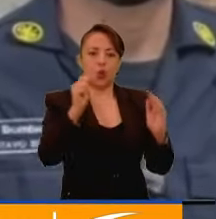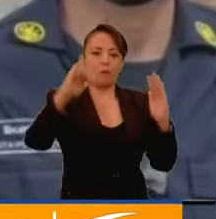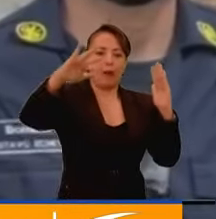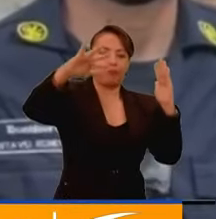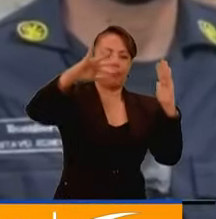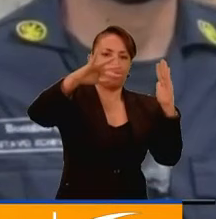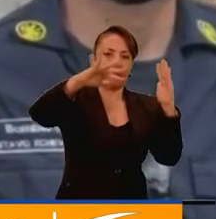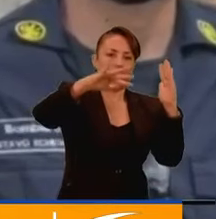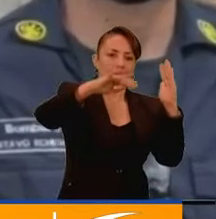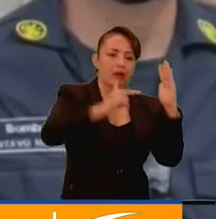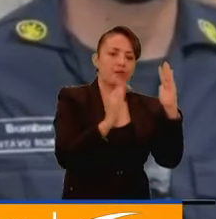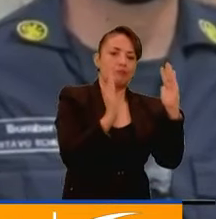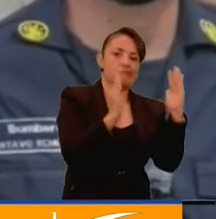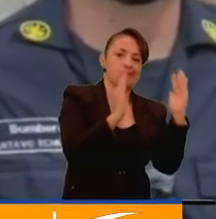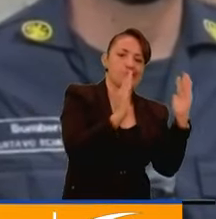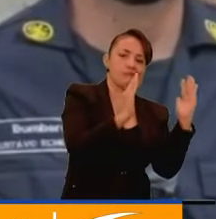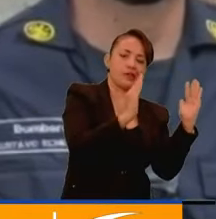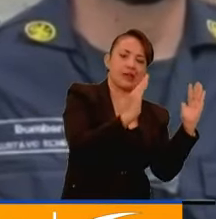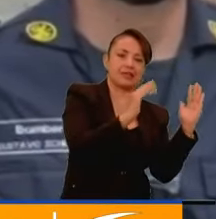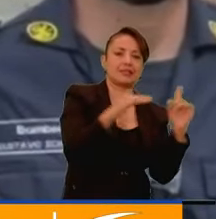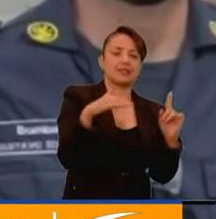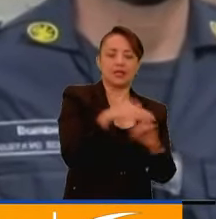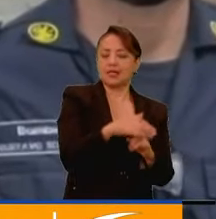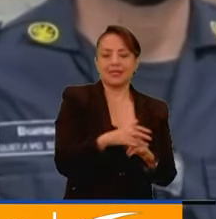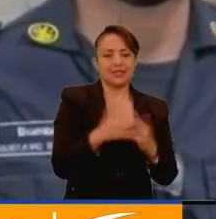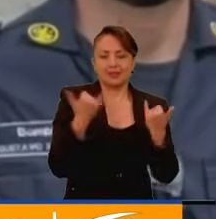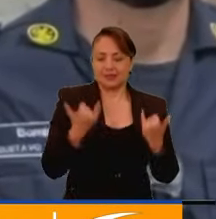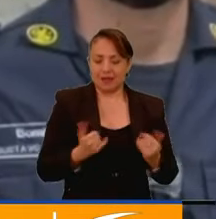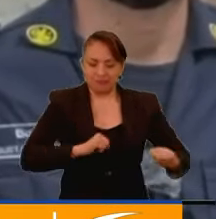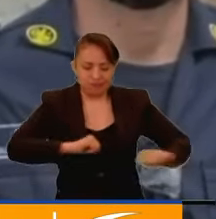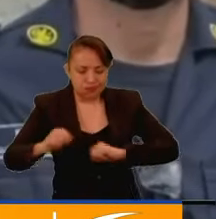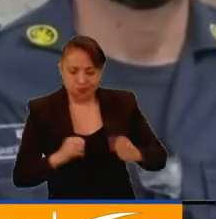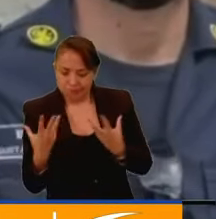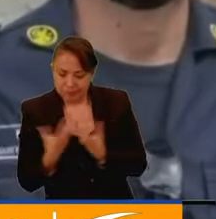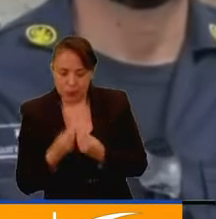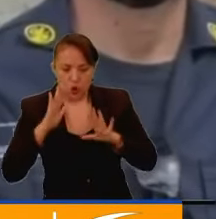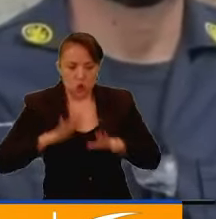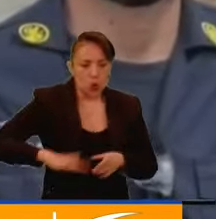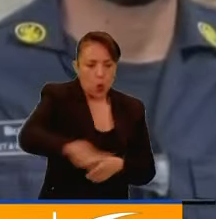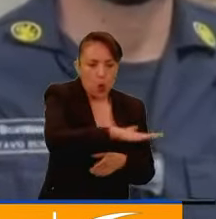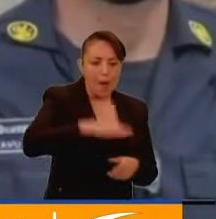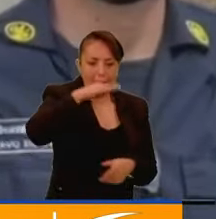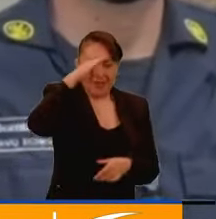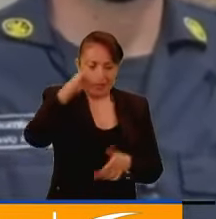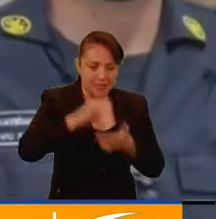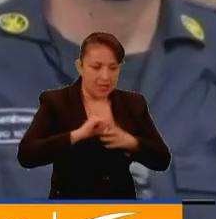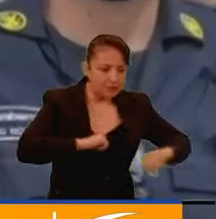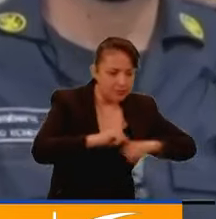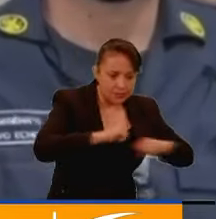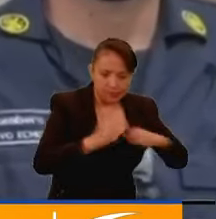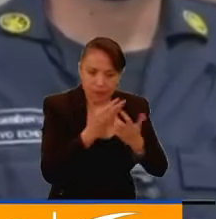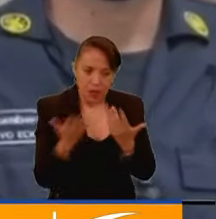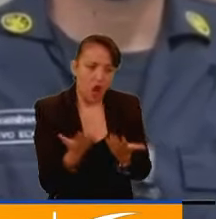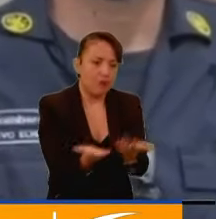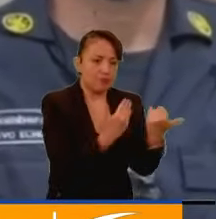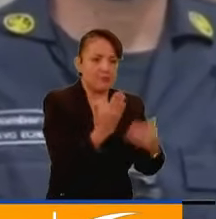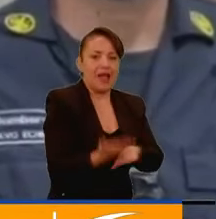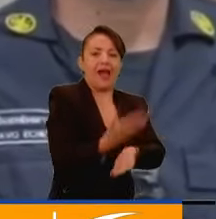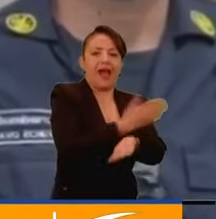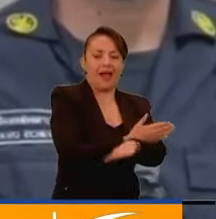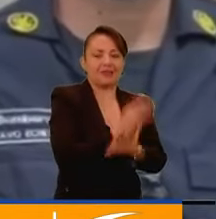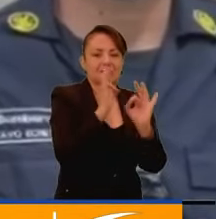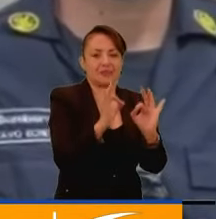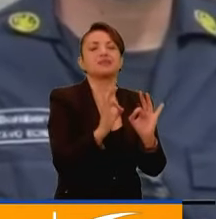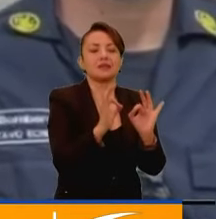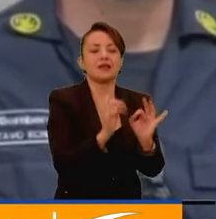estaba afectando activamos toda la ruta de atención del distrito esto permitió realizar la evacuación de